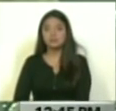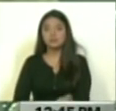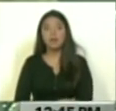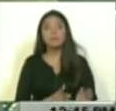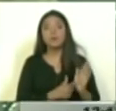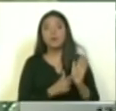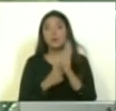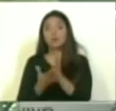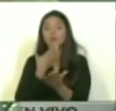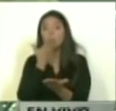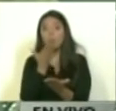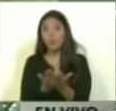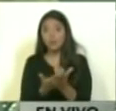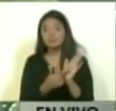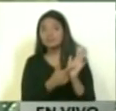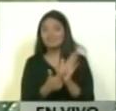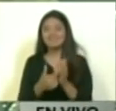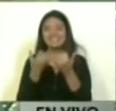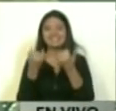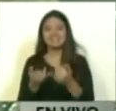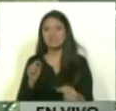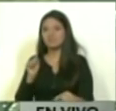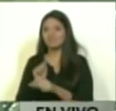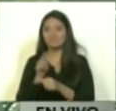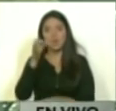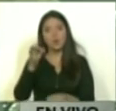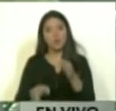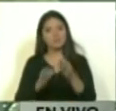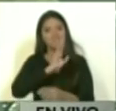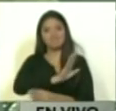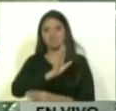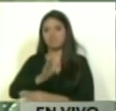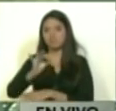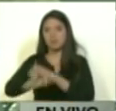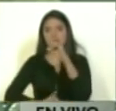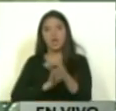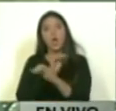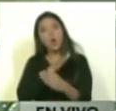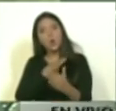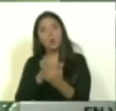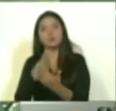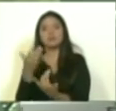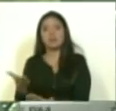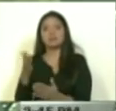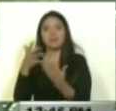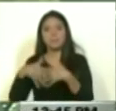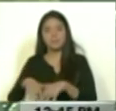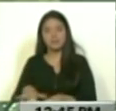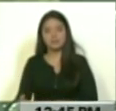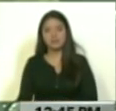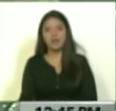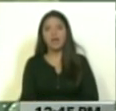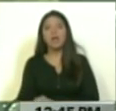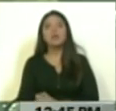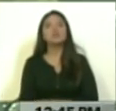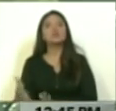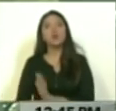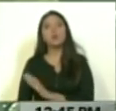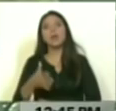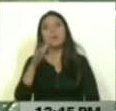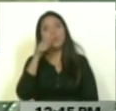propuesta para tomar acciones judiciales internacionales contra la JP Morgan a nombre del pueblo de